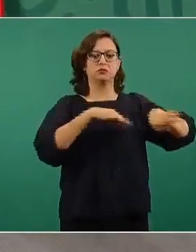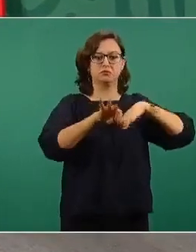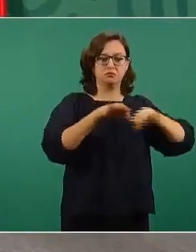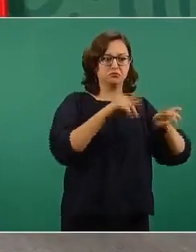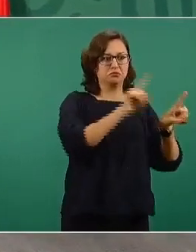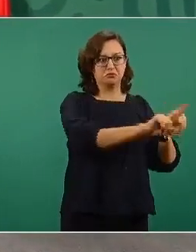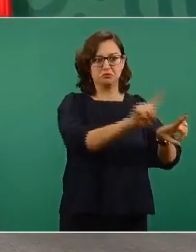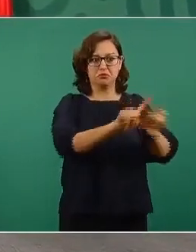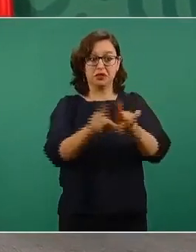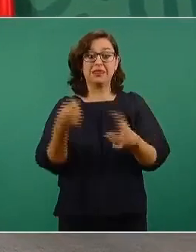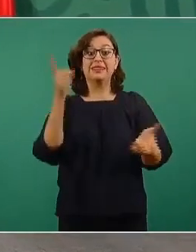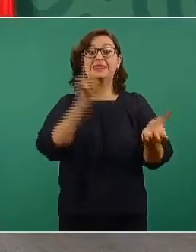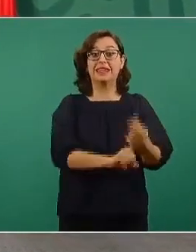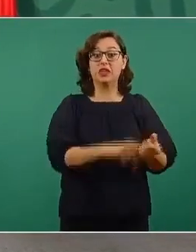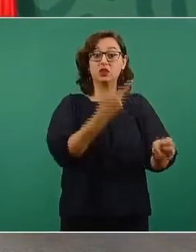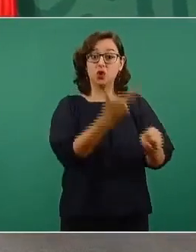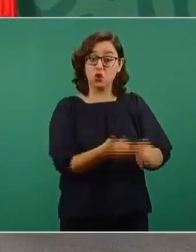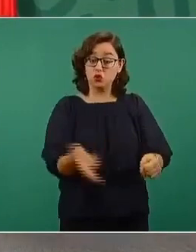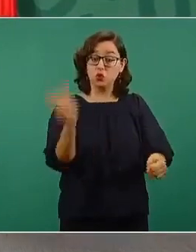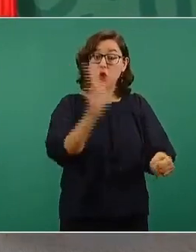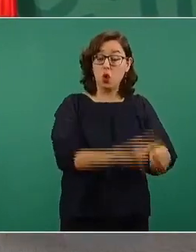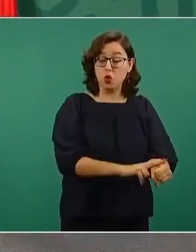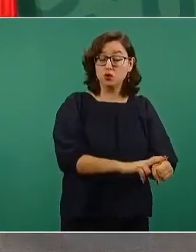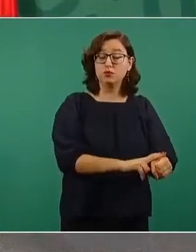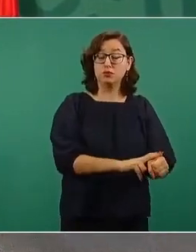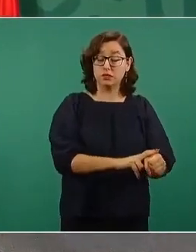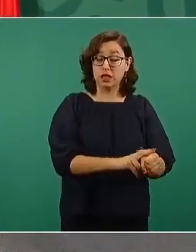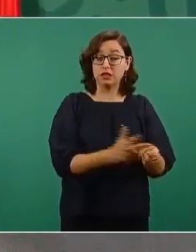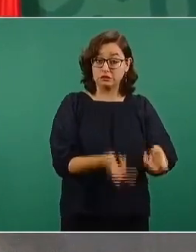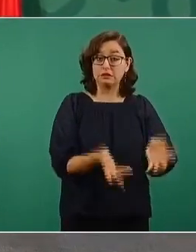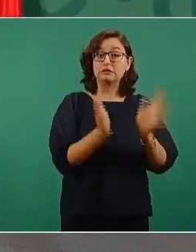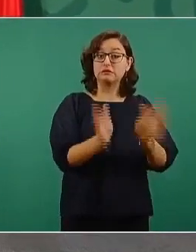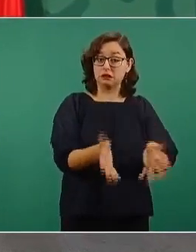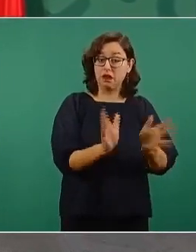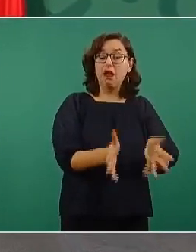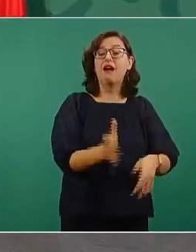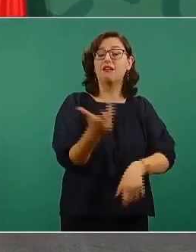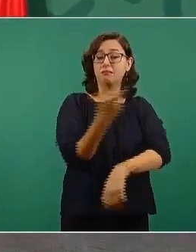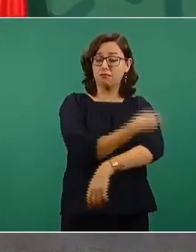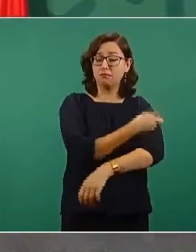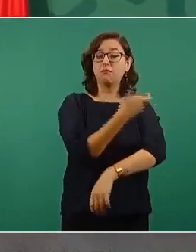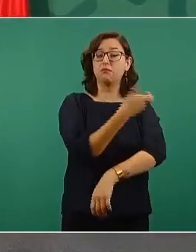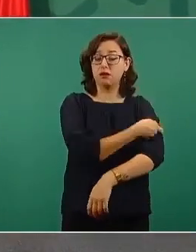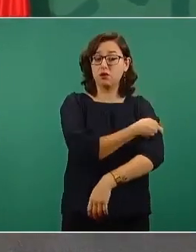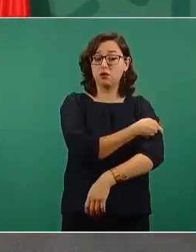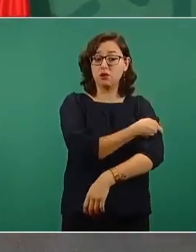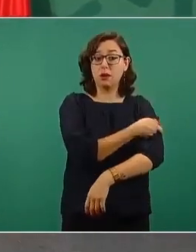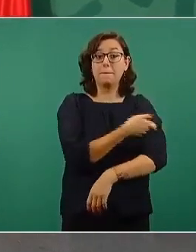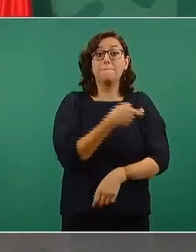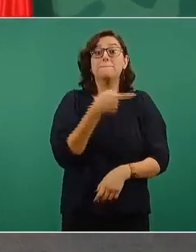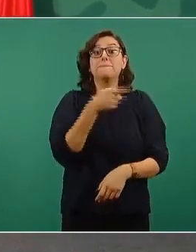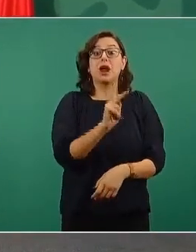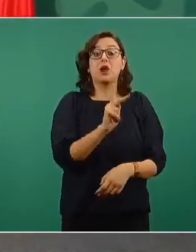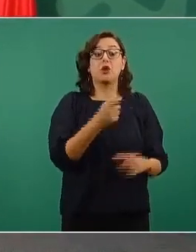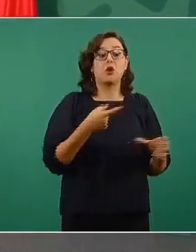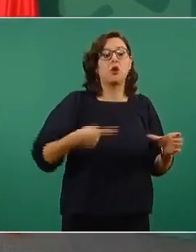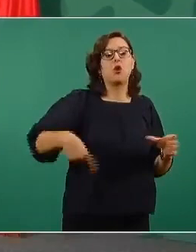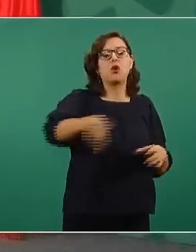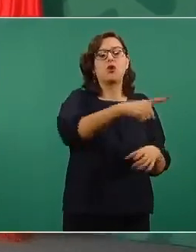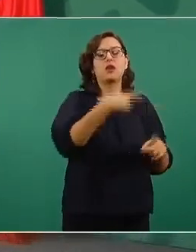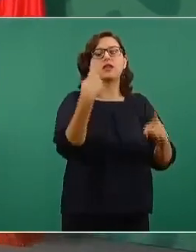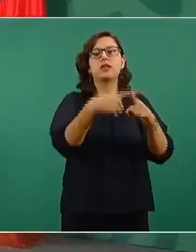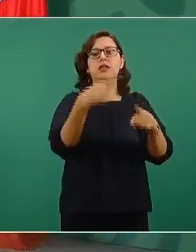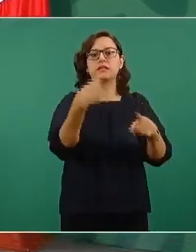salud que desde el principio están en hospitales